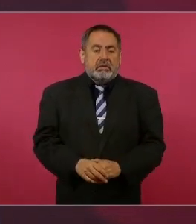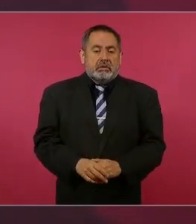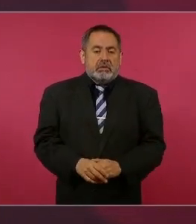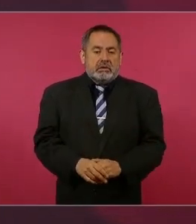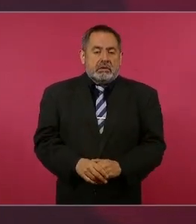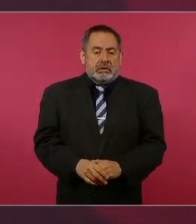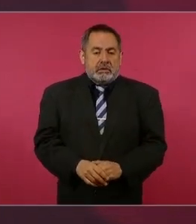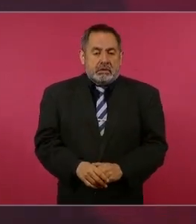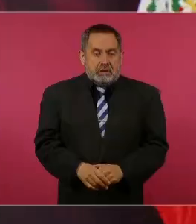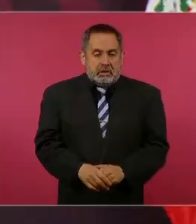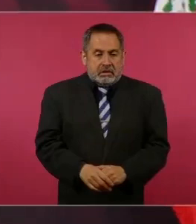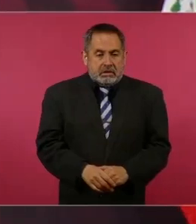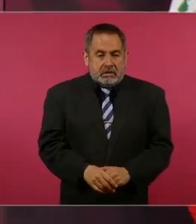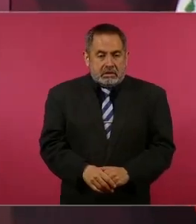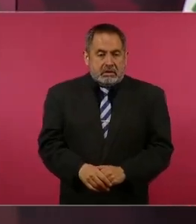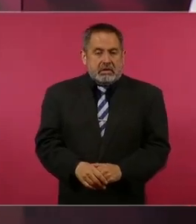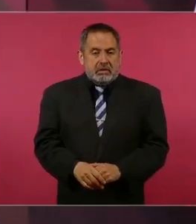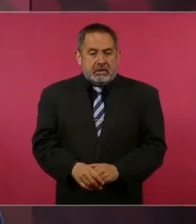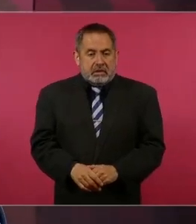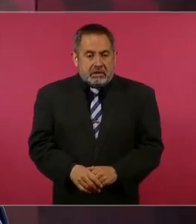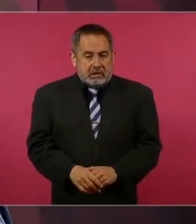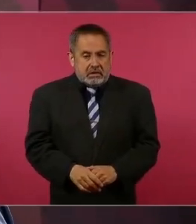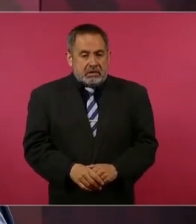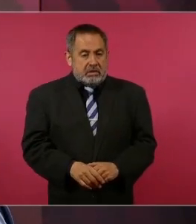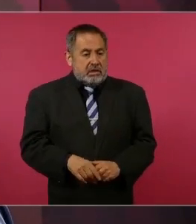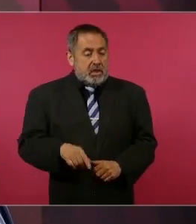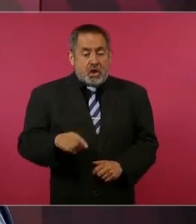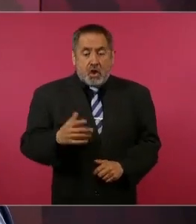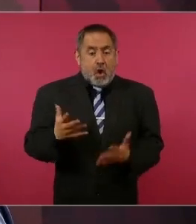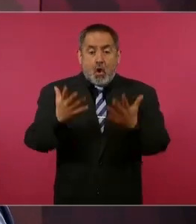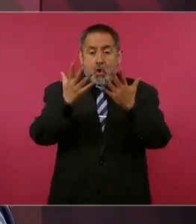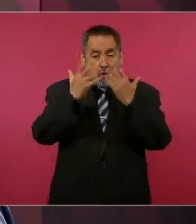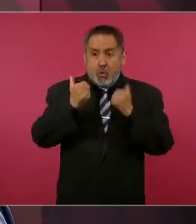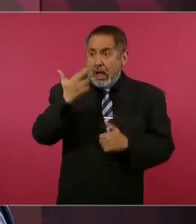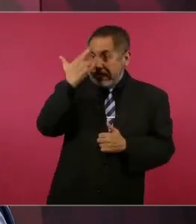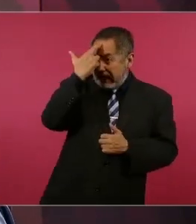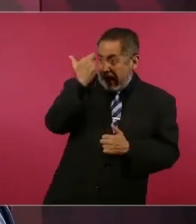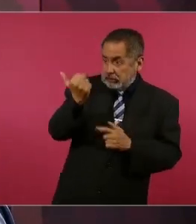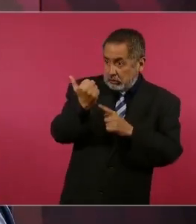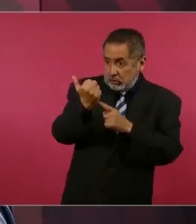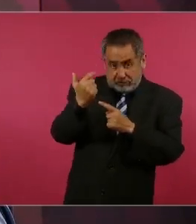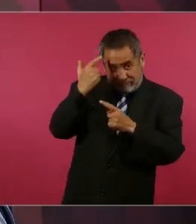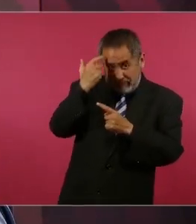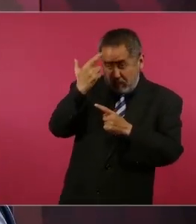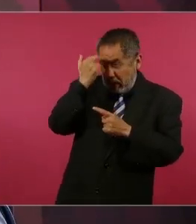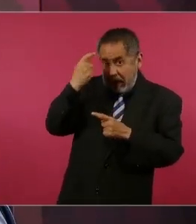Usa la fuerza el que no tiene la razón